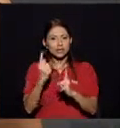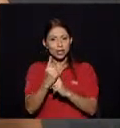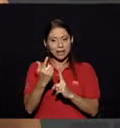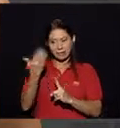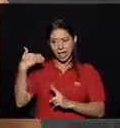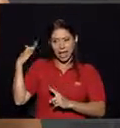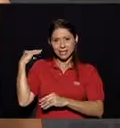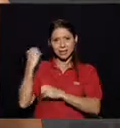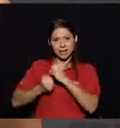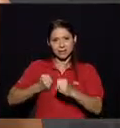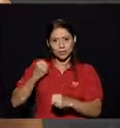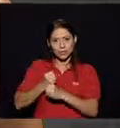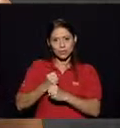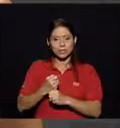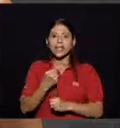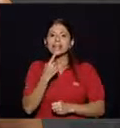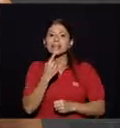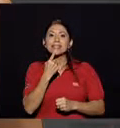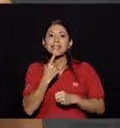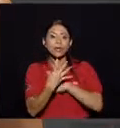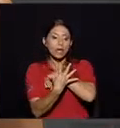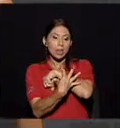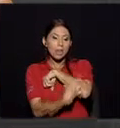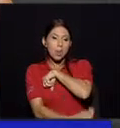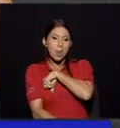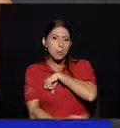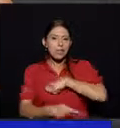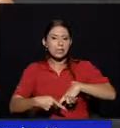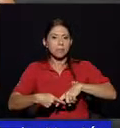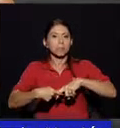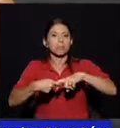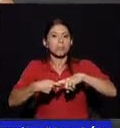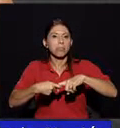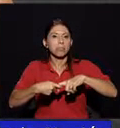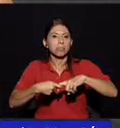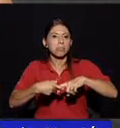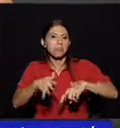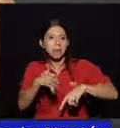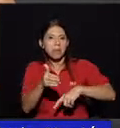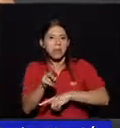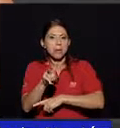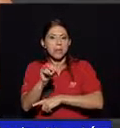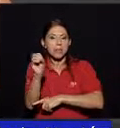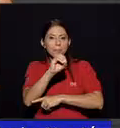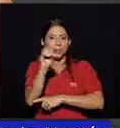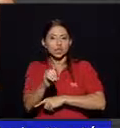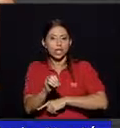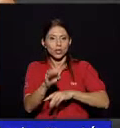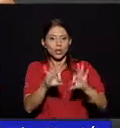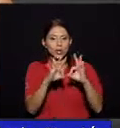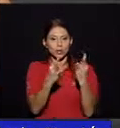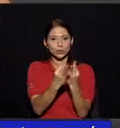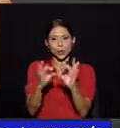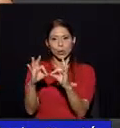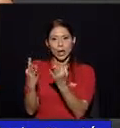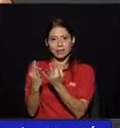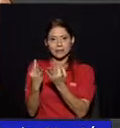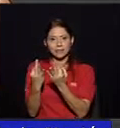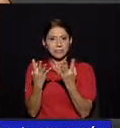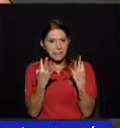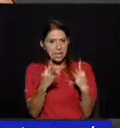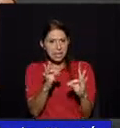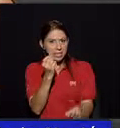varios años venimos diciendo que la pobreza está estancada en alrededor de un 20% de los hogares. Entonces, para tratar de